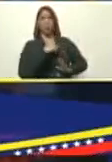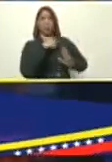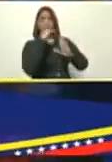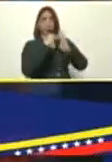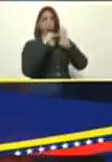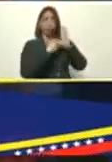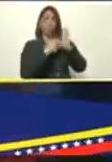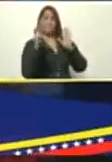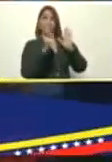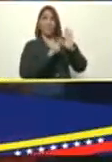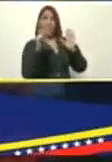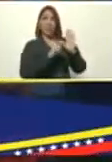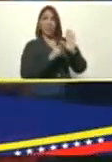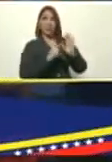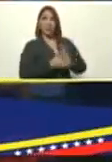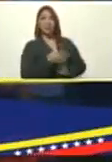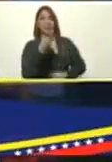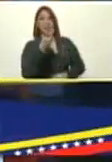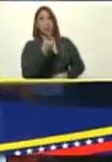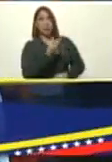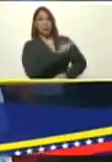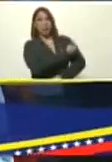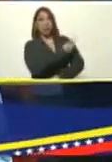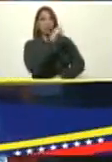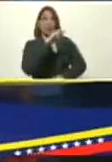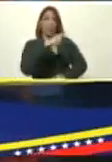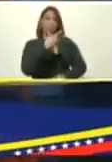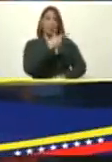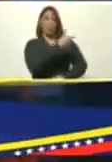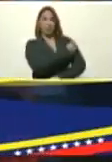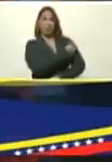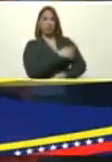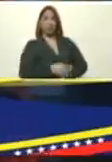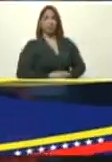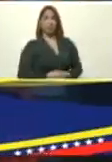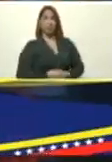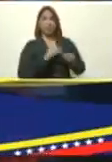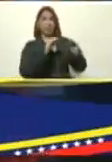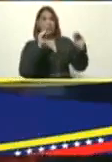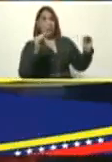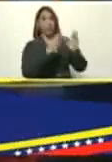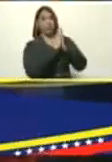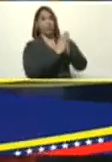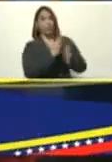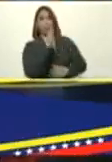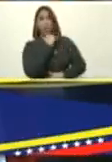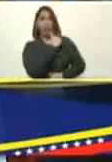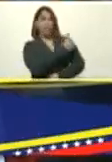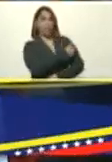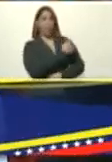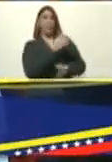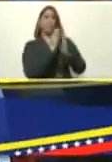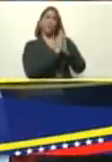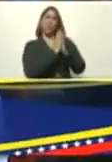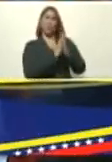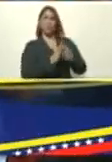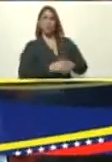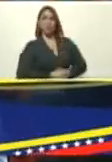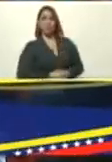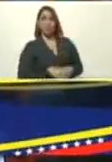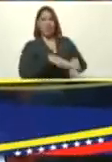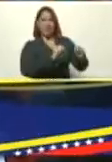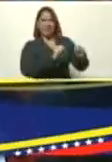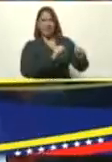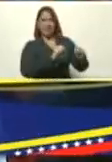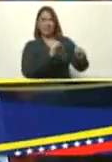los meses entre la segunda dosis y la tercera dosis. El llamado es que si no te has vacunado, no caigas en las redes